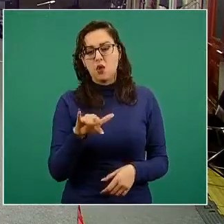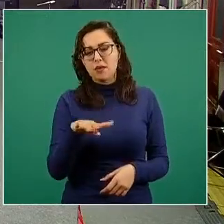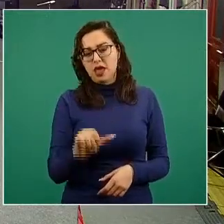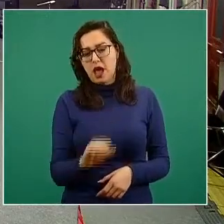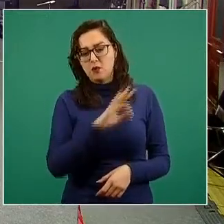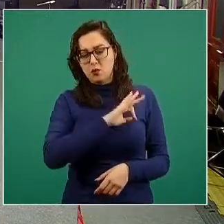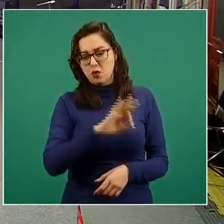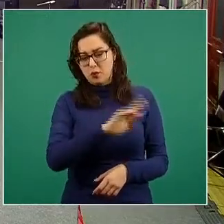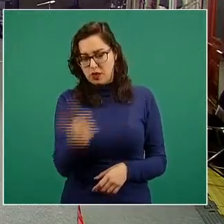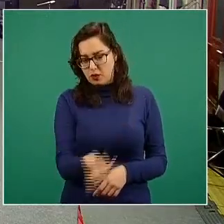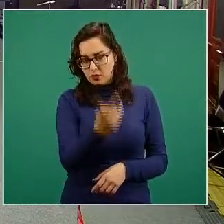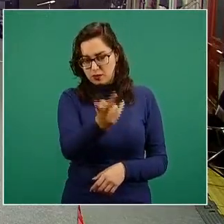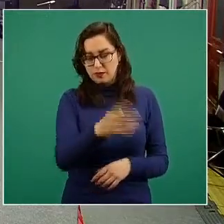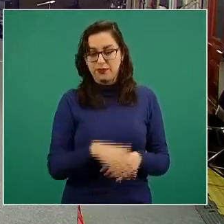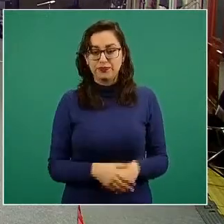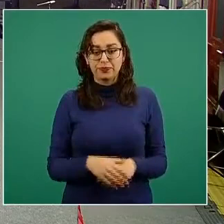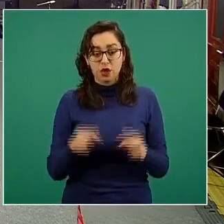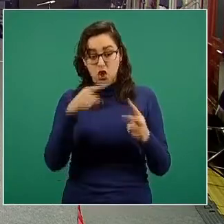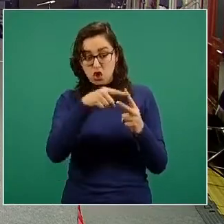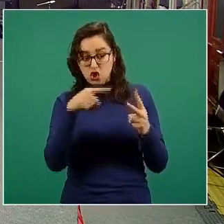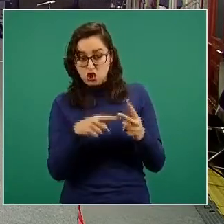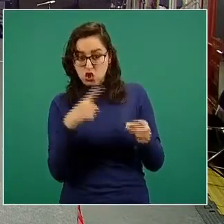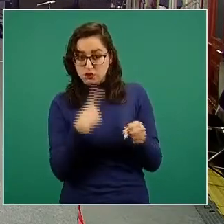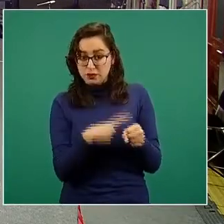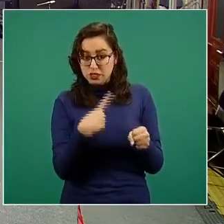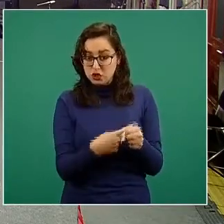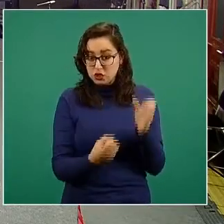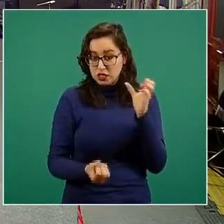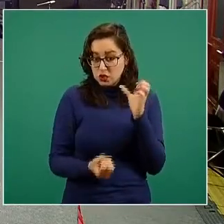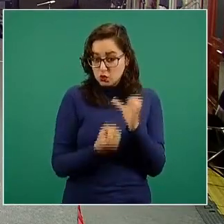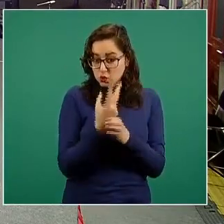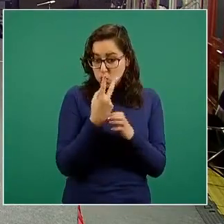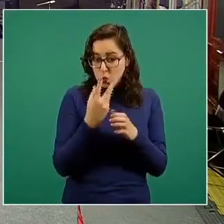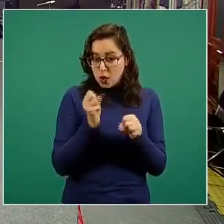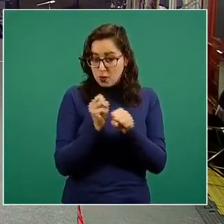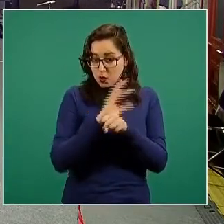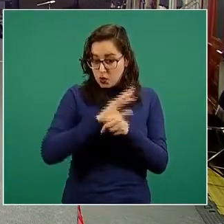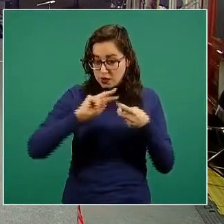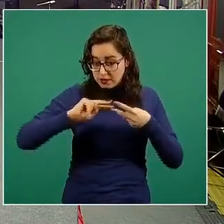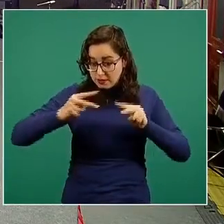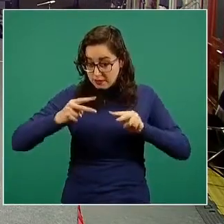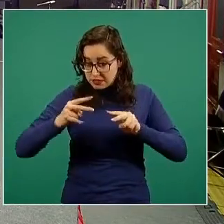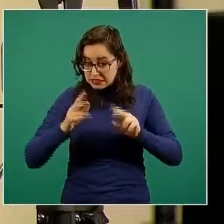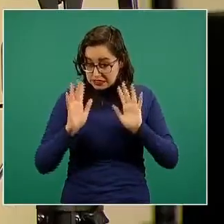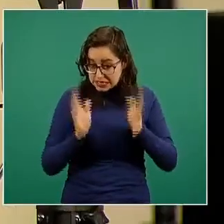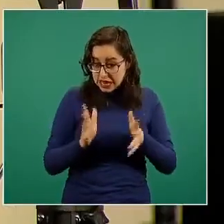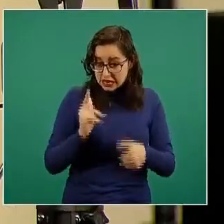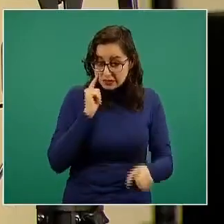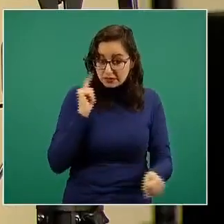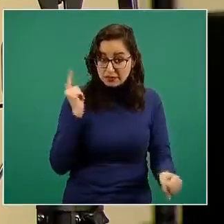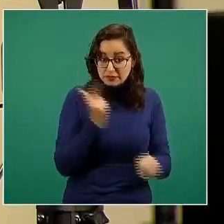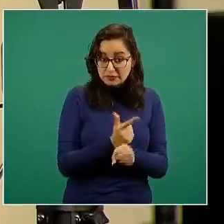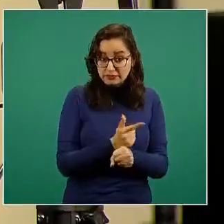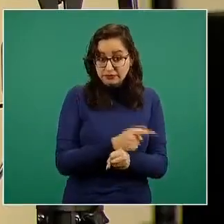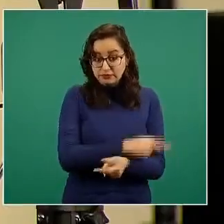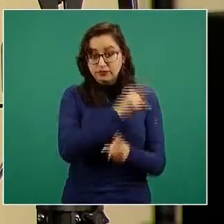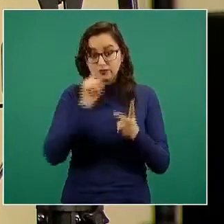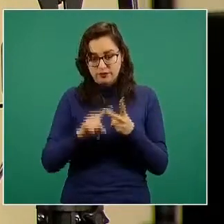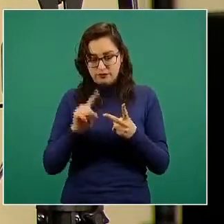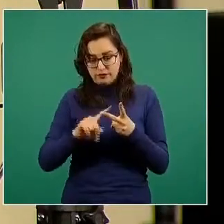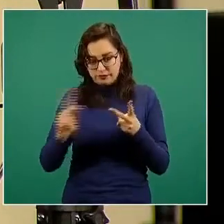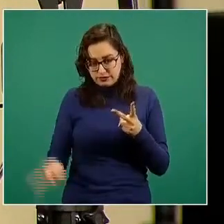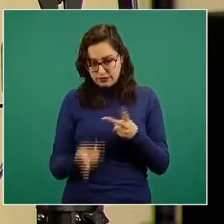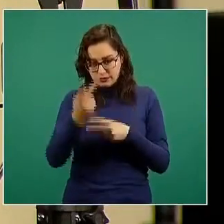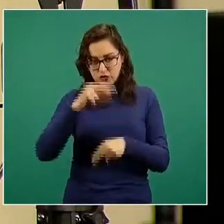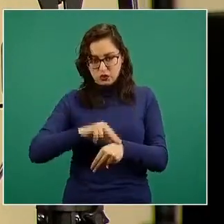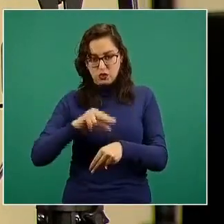dos sospechosos de esta nueva variante. Y en una segunda pregunta, doctor Gatell, ¿qué pasa con